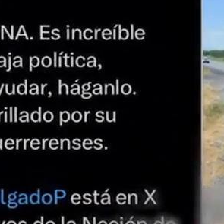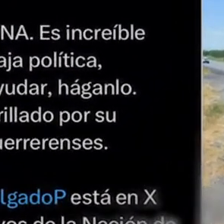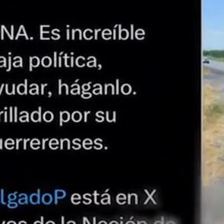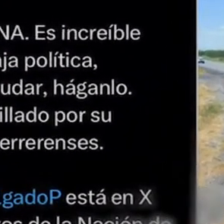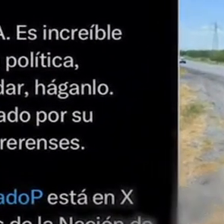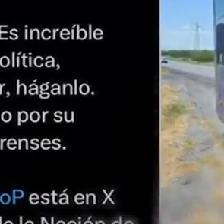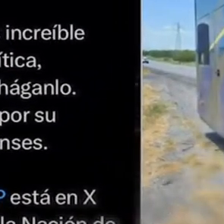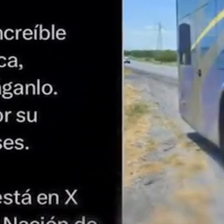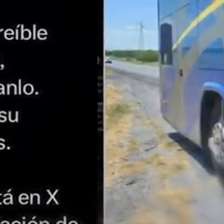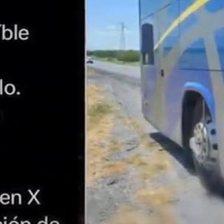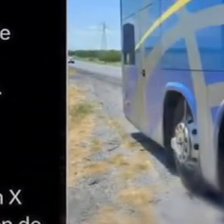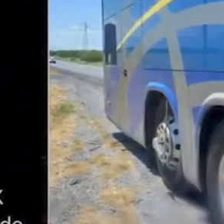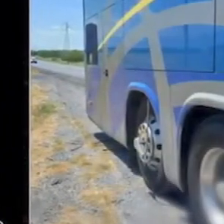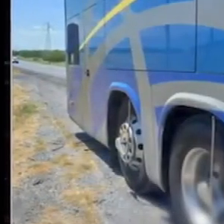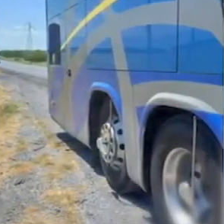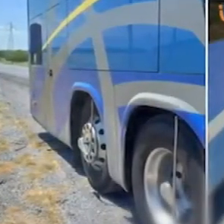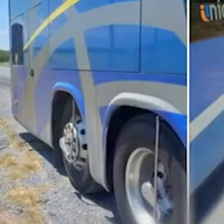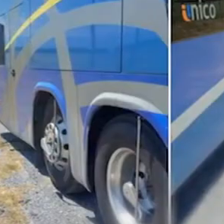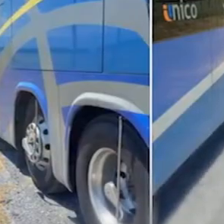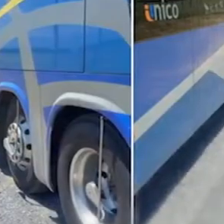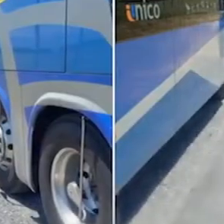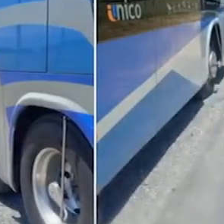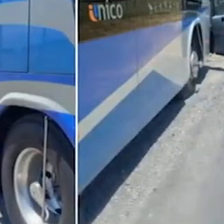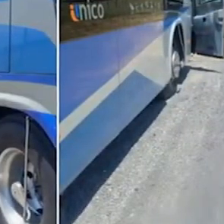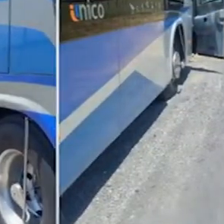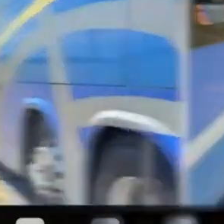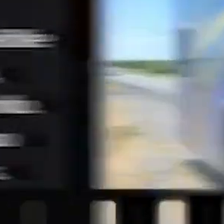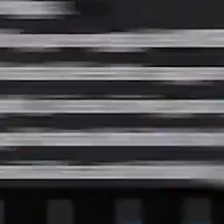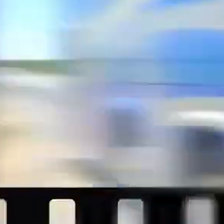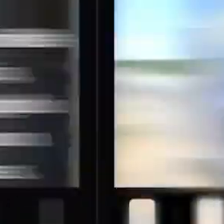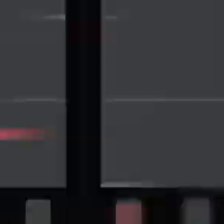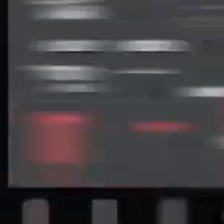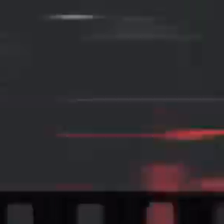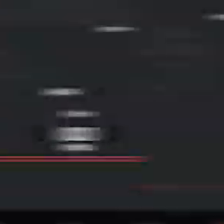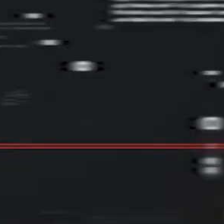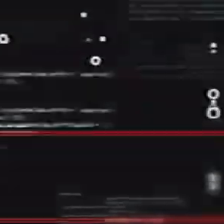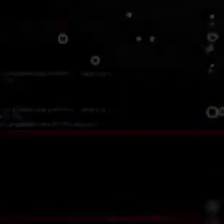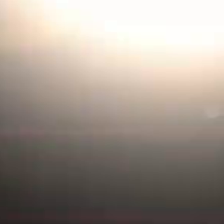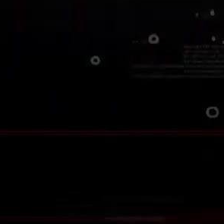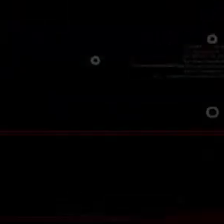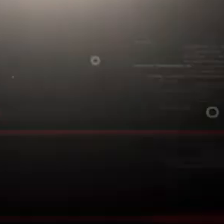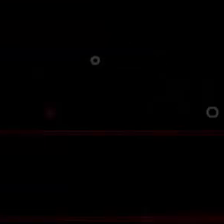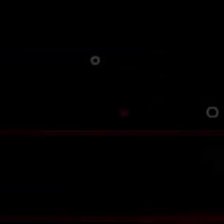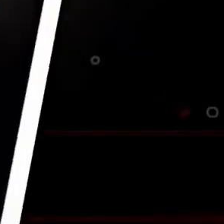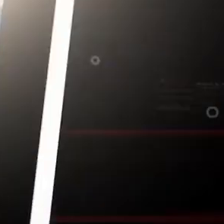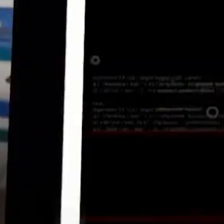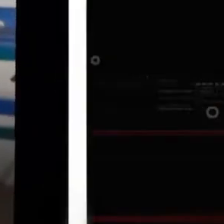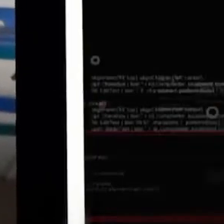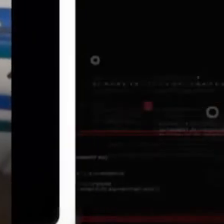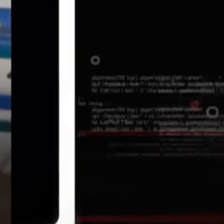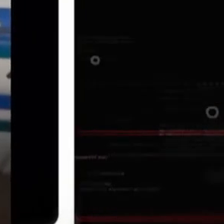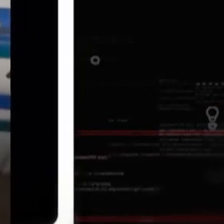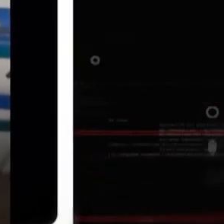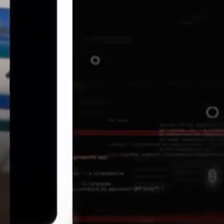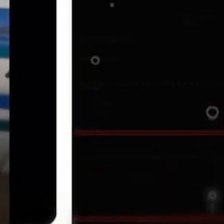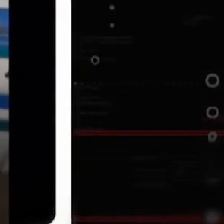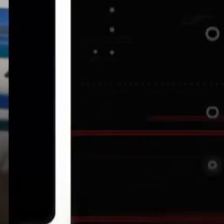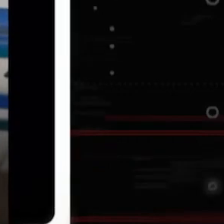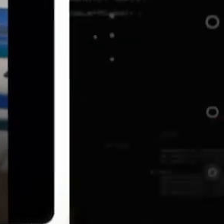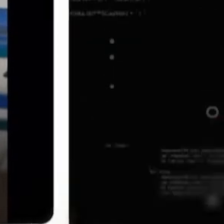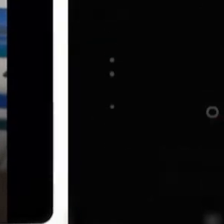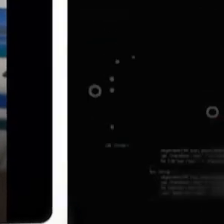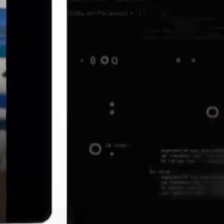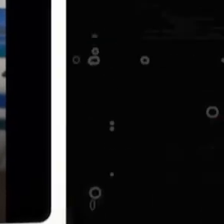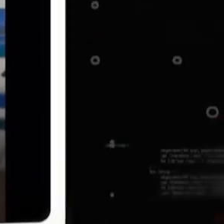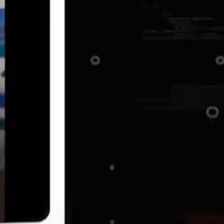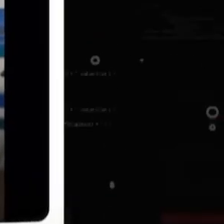lo largo de 2023 en entidades como Tamaulipas o Guerrero. 1. Falsa balacera registrada en el centro